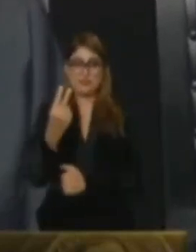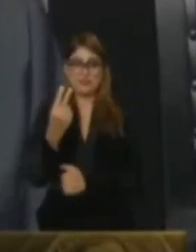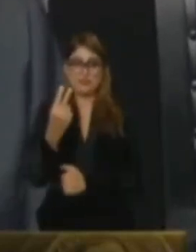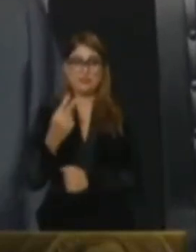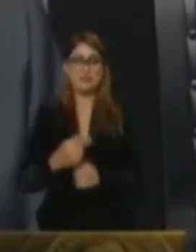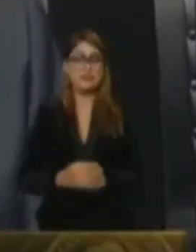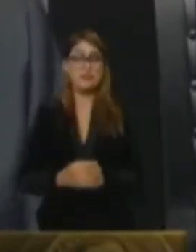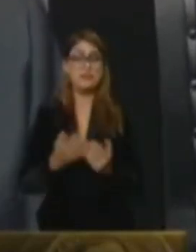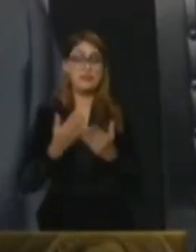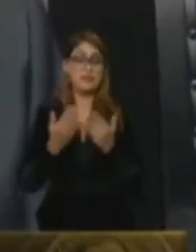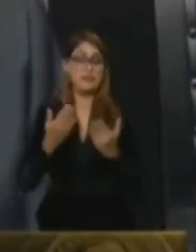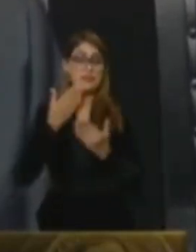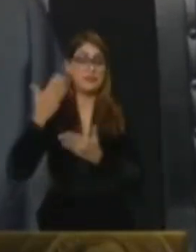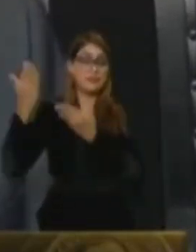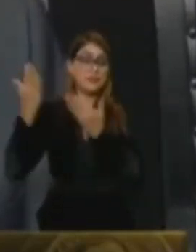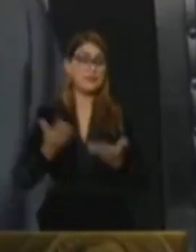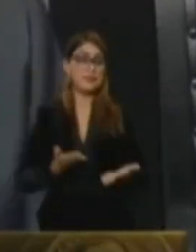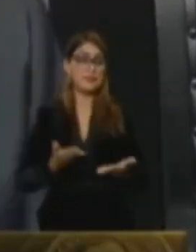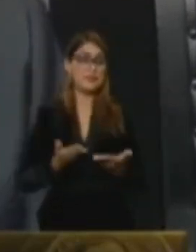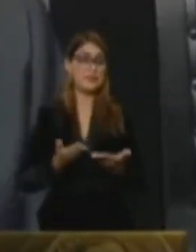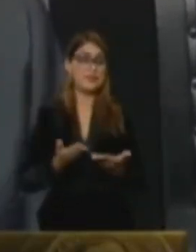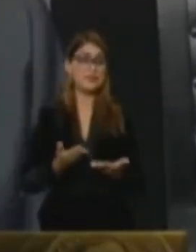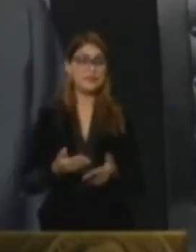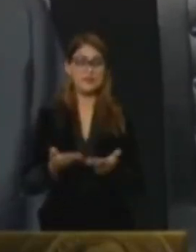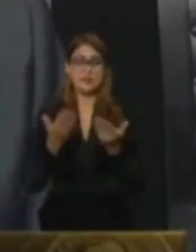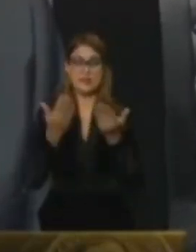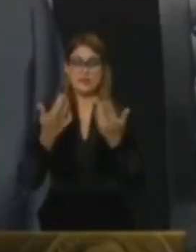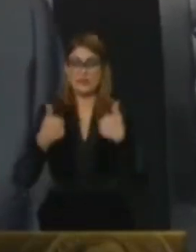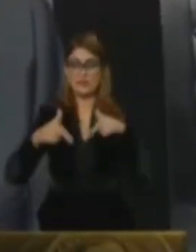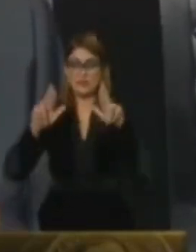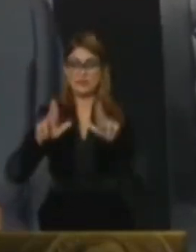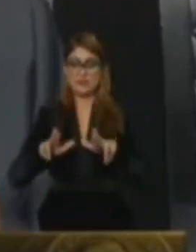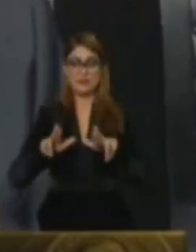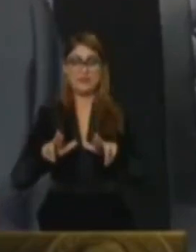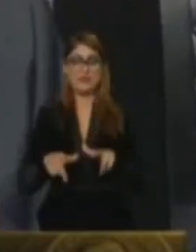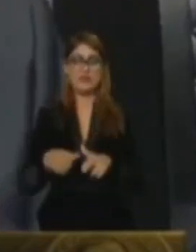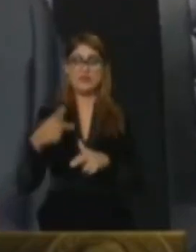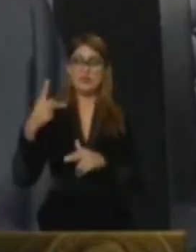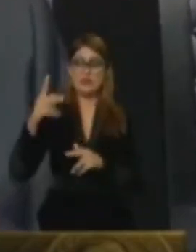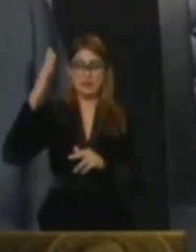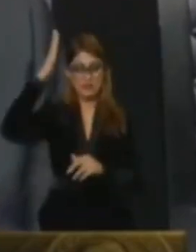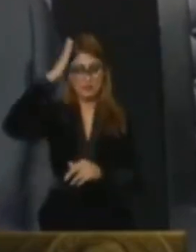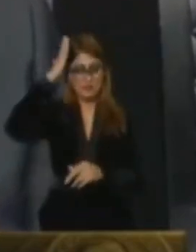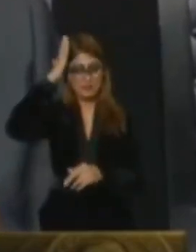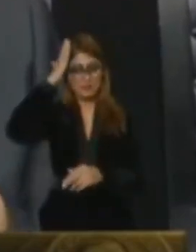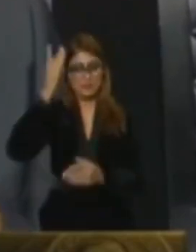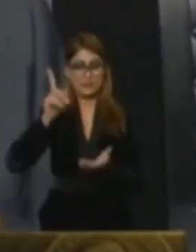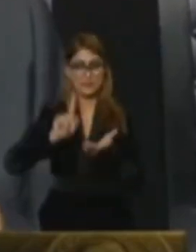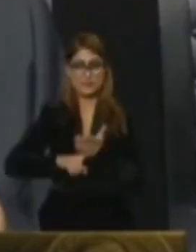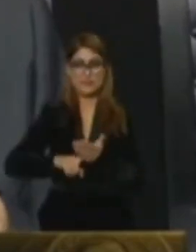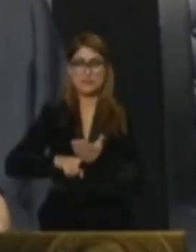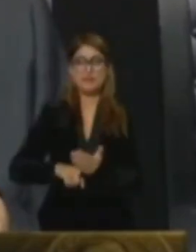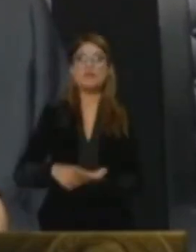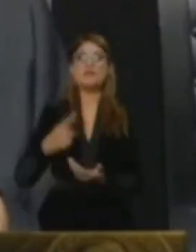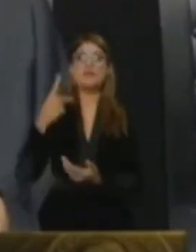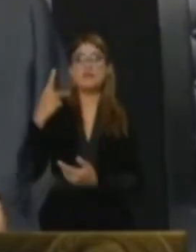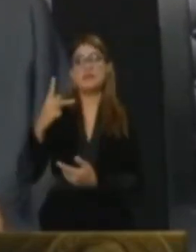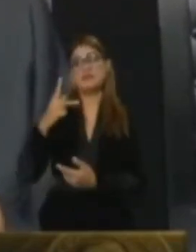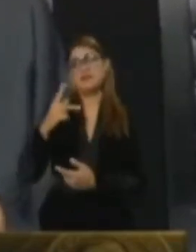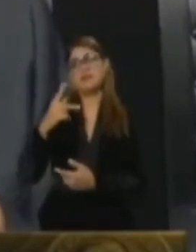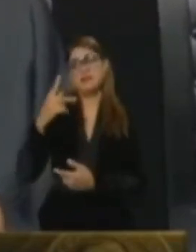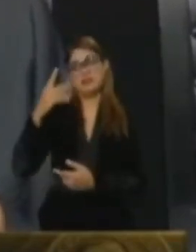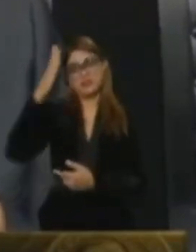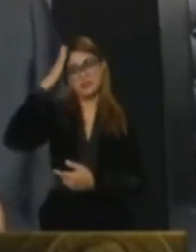2022. Damos la bienvenida al representante del titular del Poder Ejecutivo Federal,